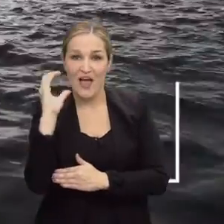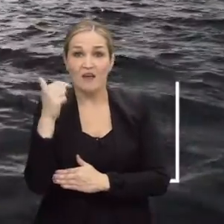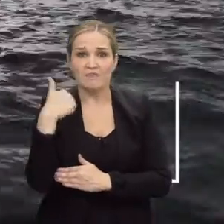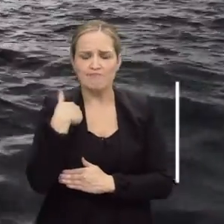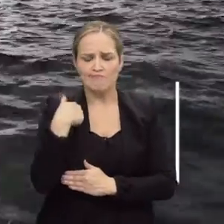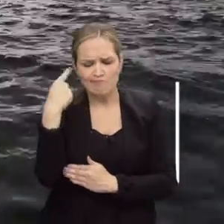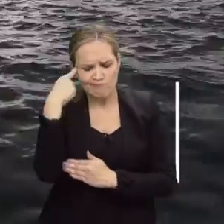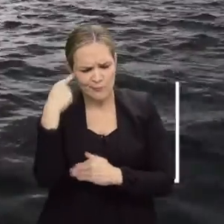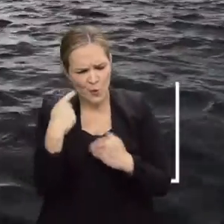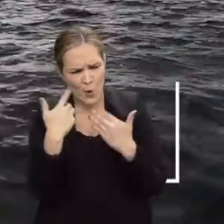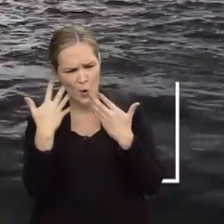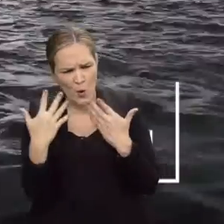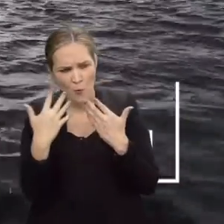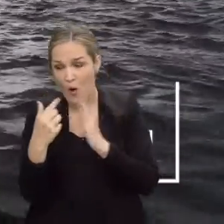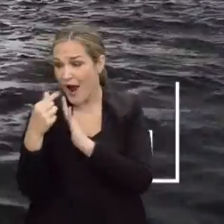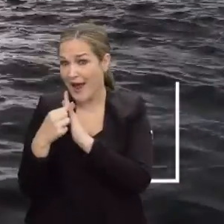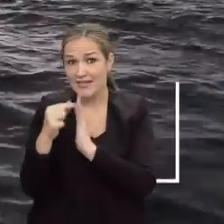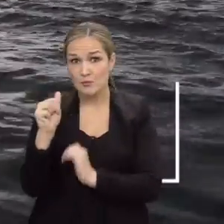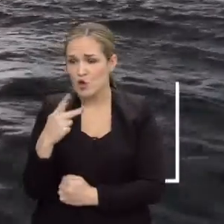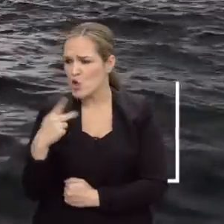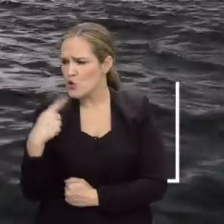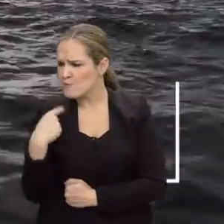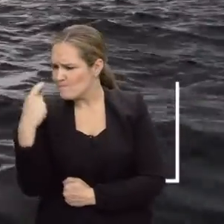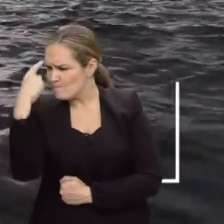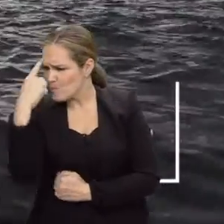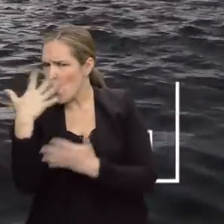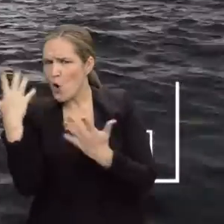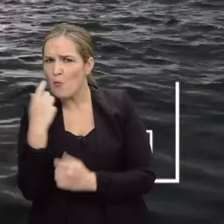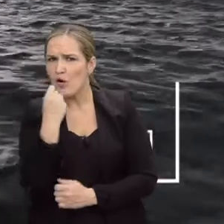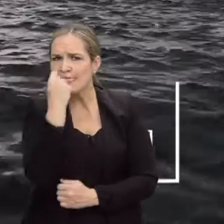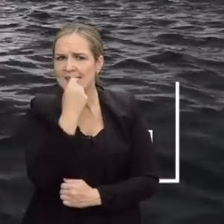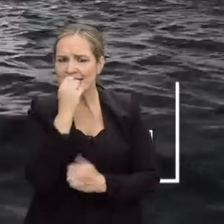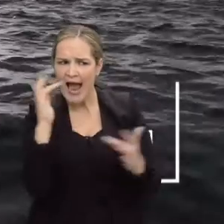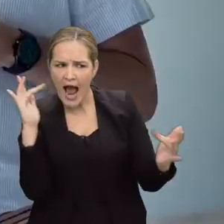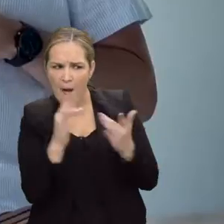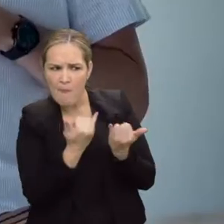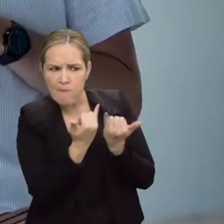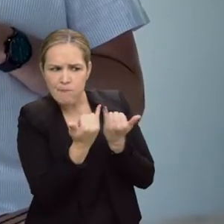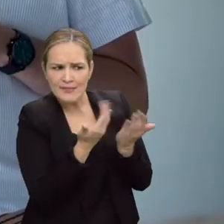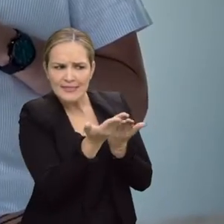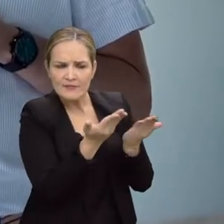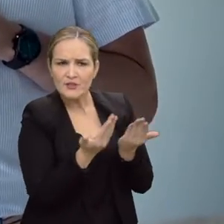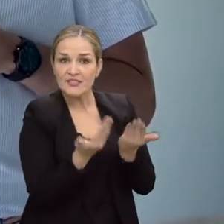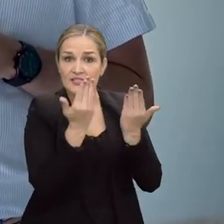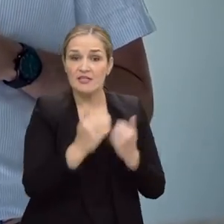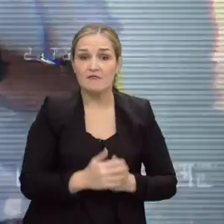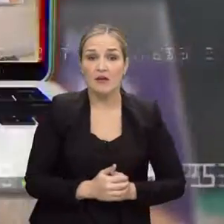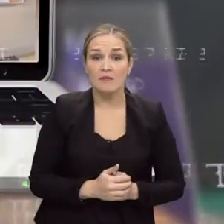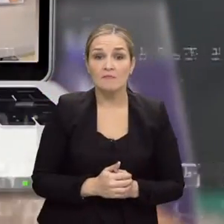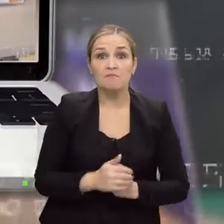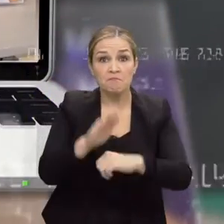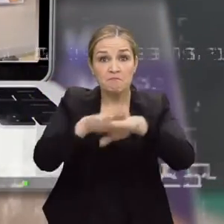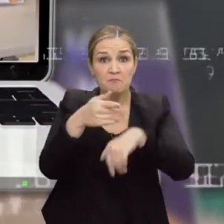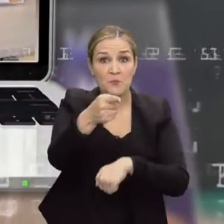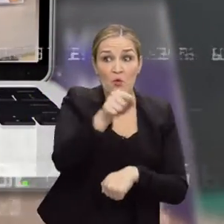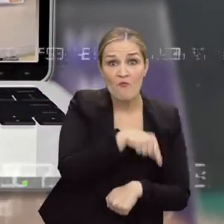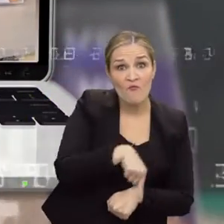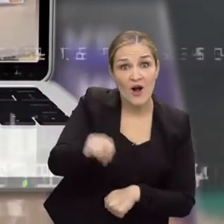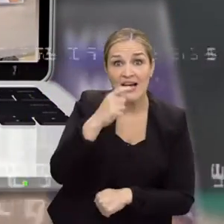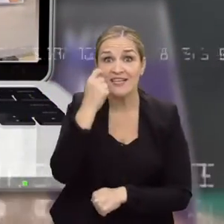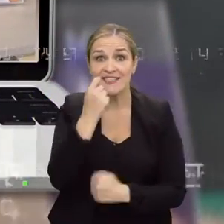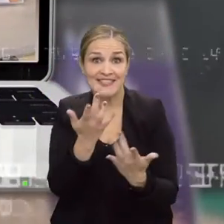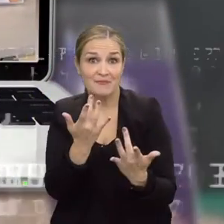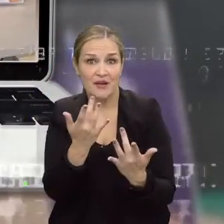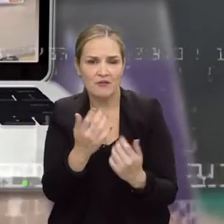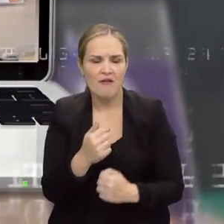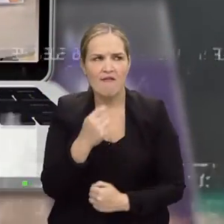emprender junto con mi esposa en el segmento de servicios de odontología o odontología especializada. No te demores a acudir a